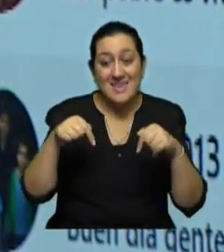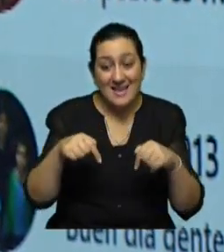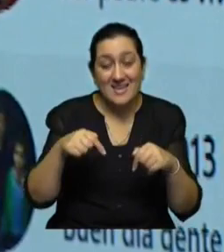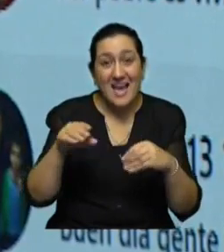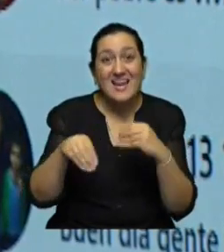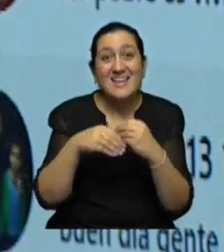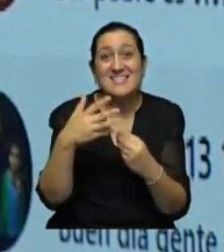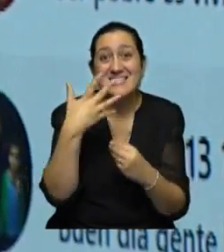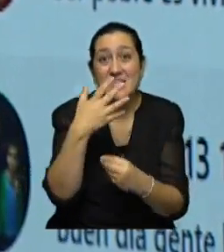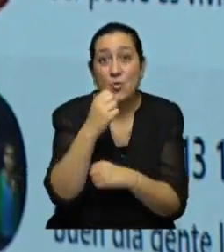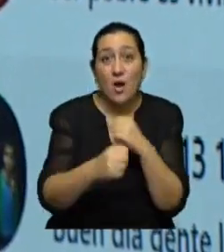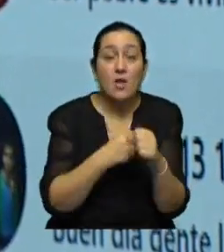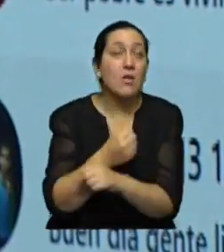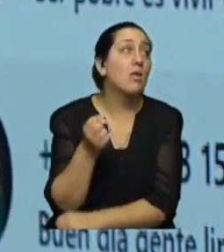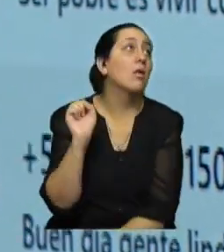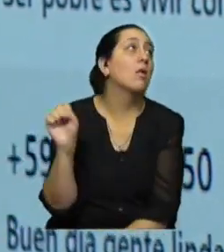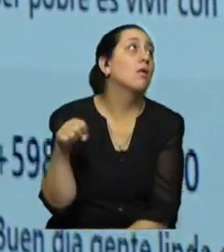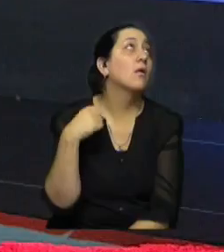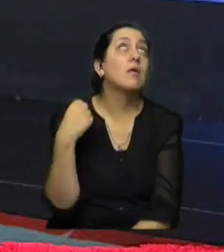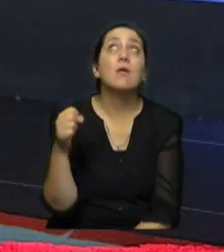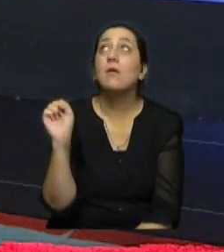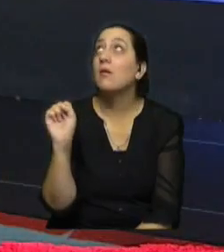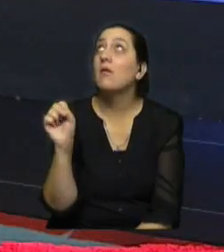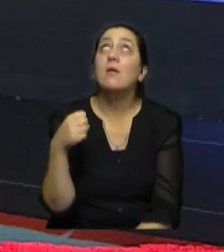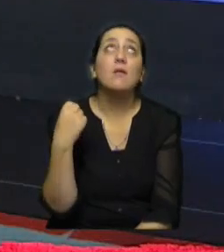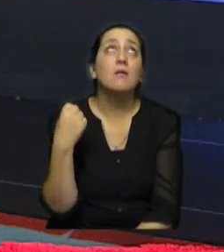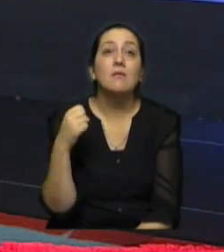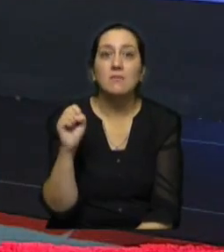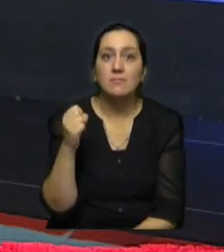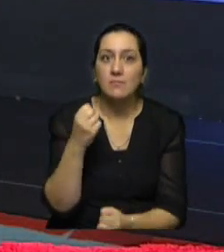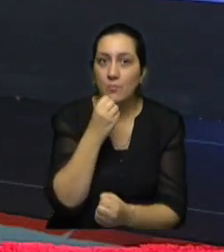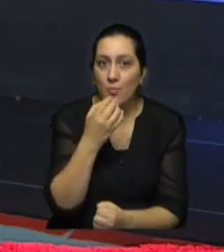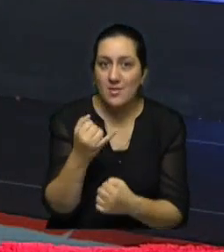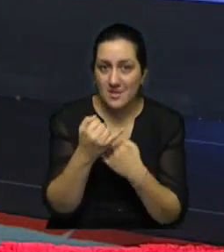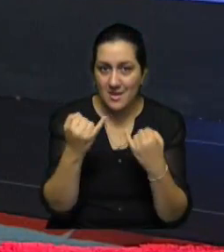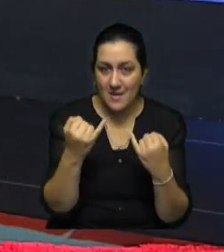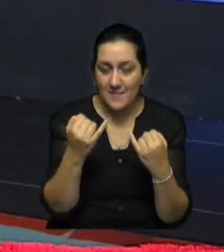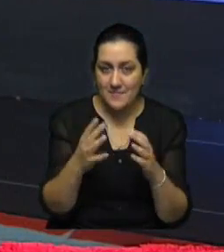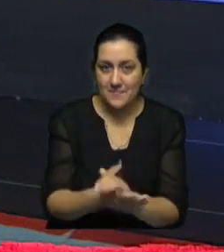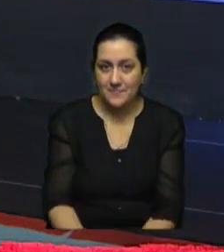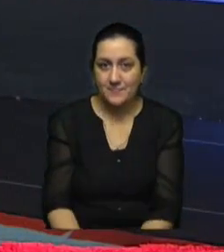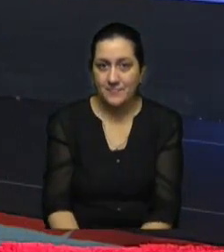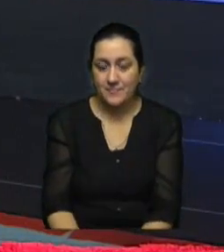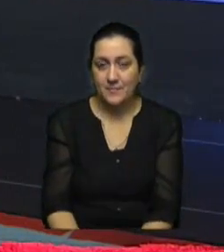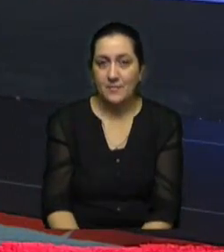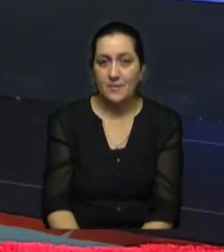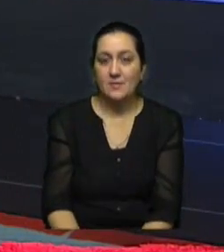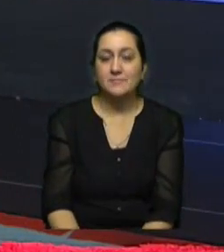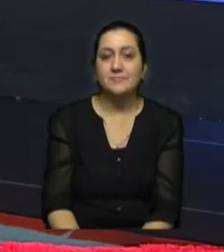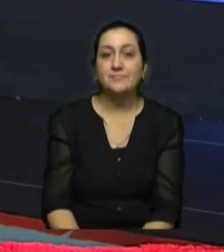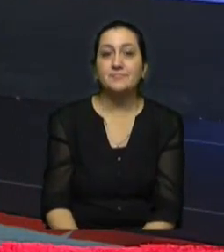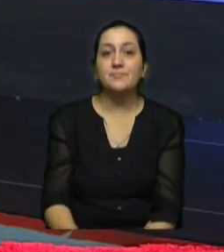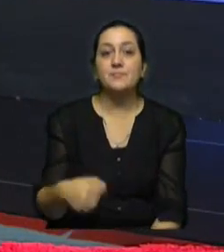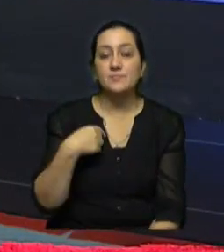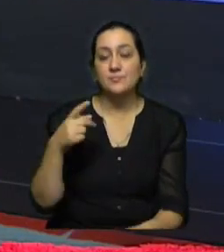5, estamos mirando para el costado. Buen día. Ah, no, ya lo leí. Virginia. Buen día, gente linda. Estoy